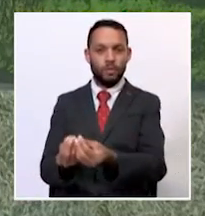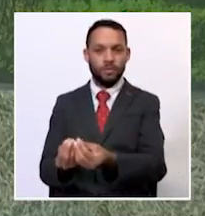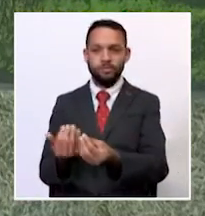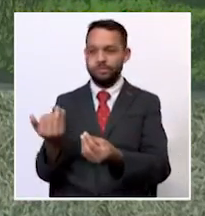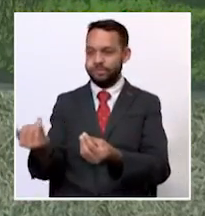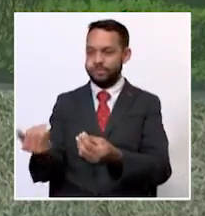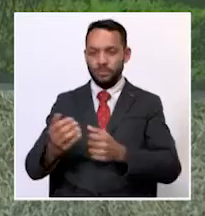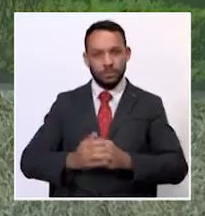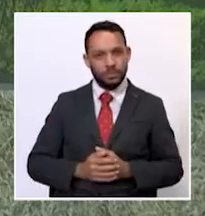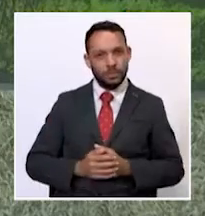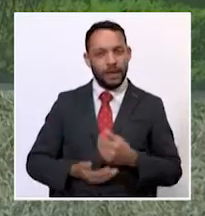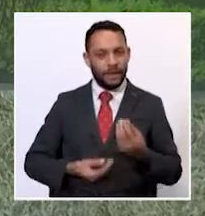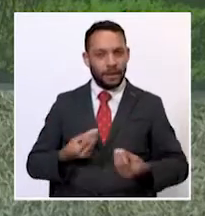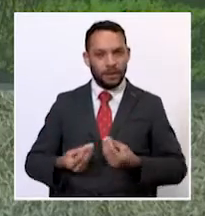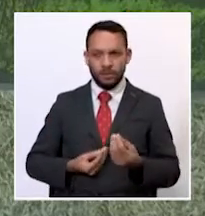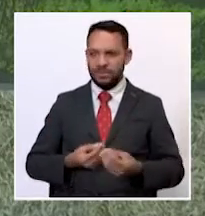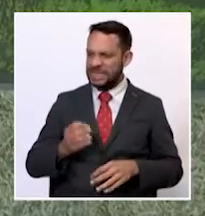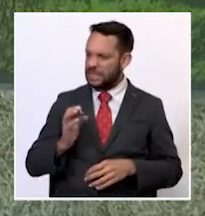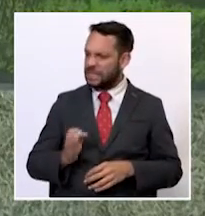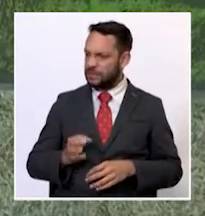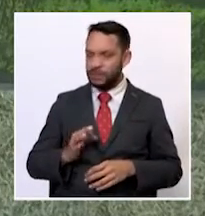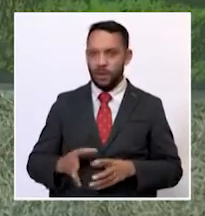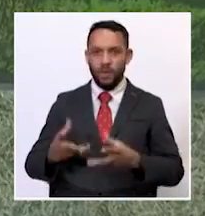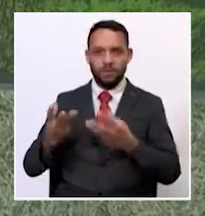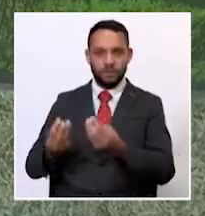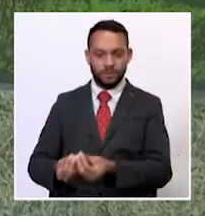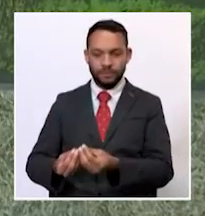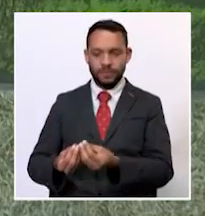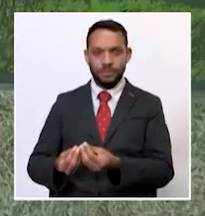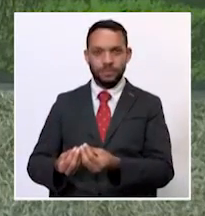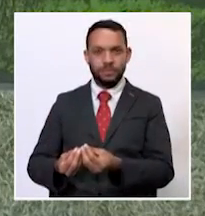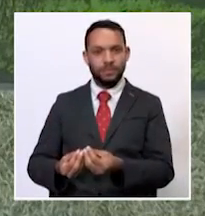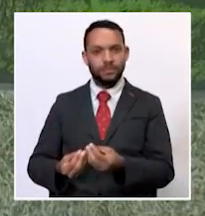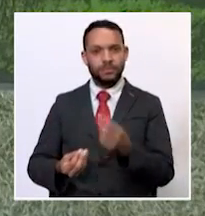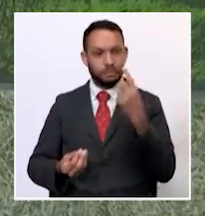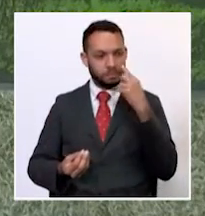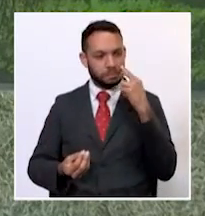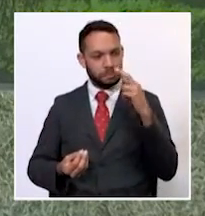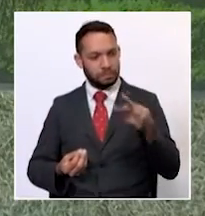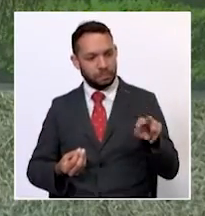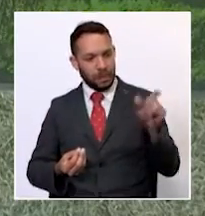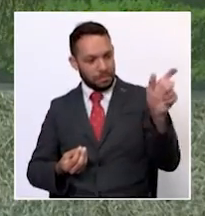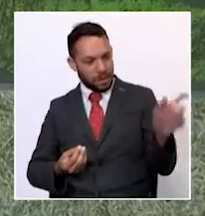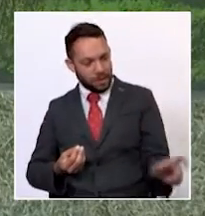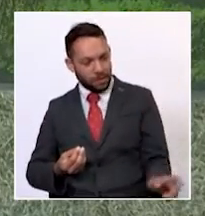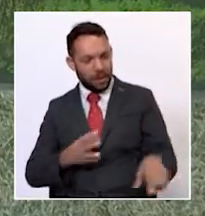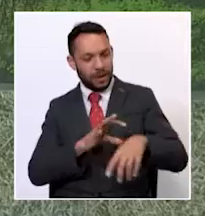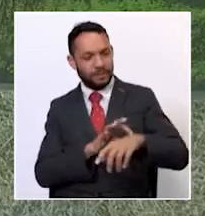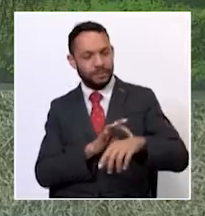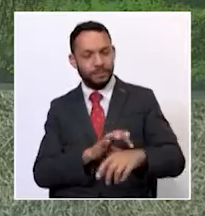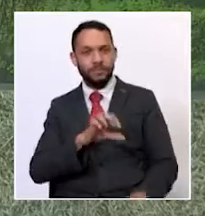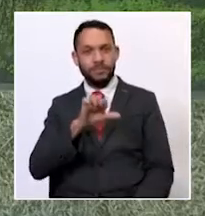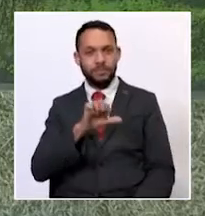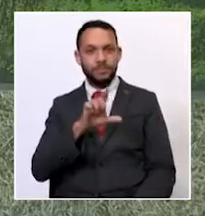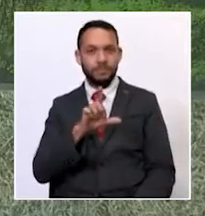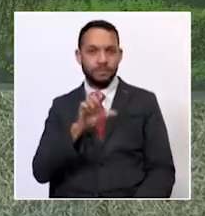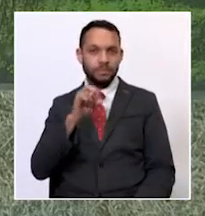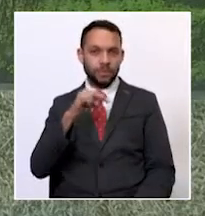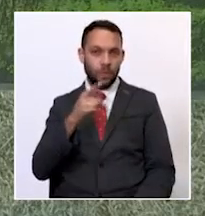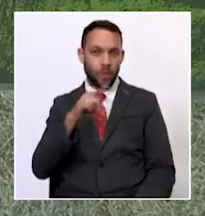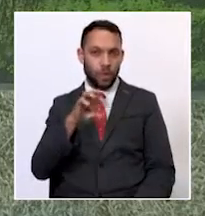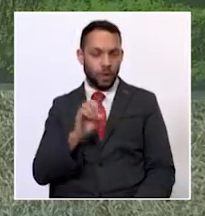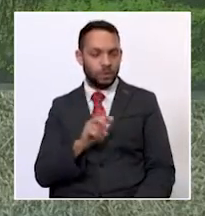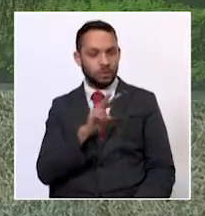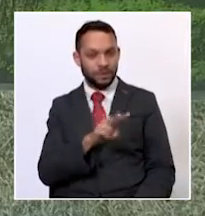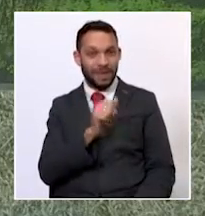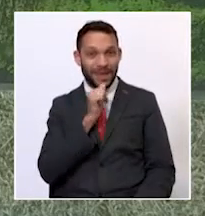veces estamos en el parque y de pronto vemos al doctor Alonso Cárdenas haciéndose terapias de agua. Yo creo la persona que